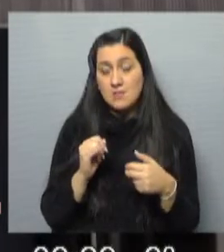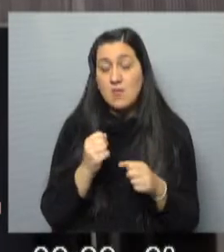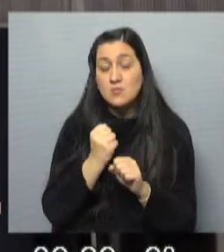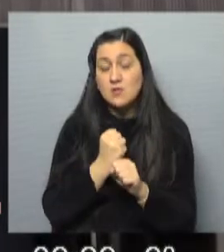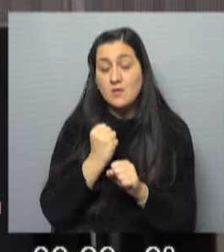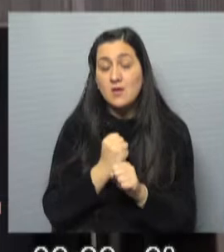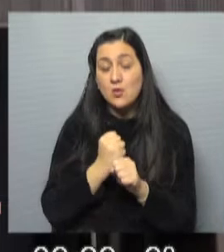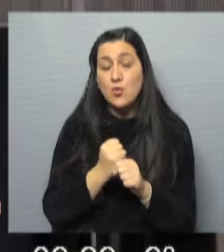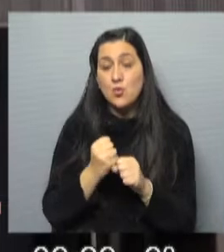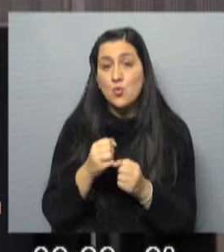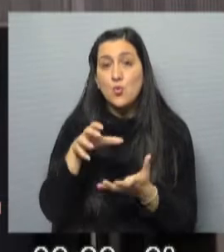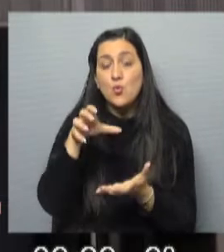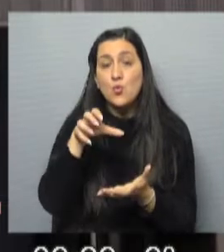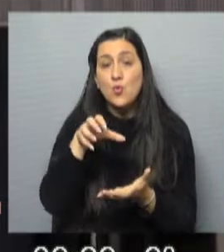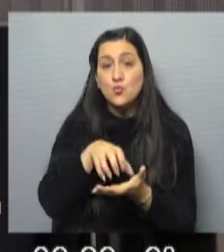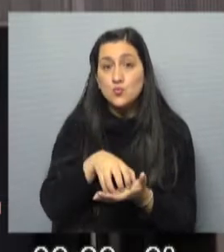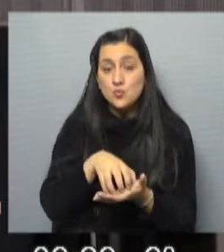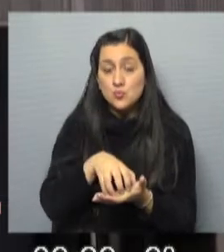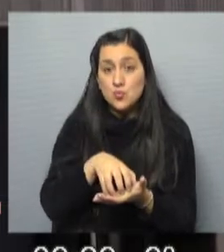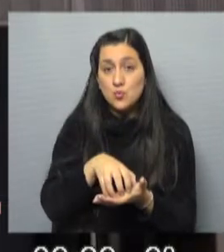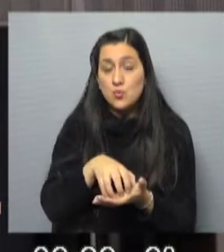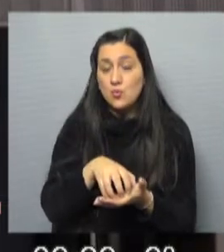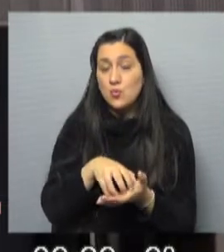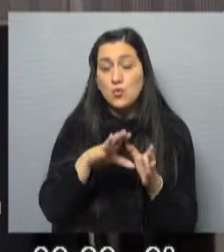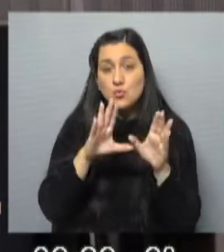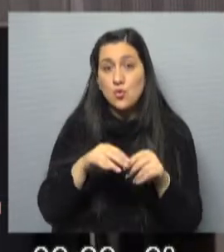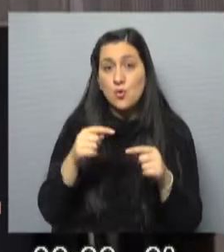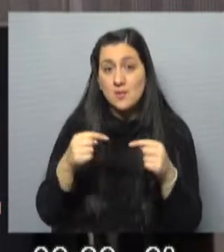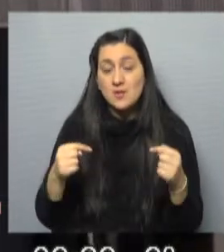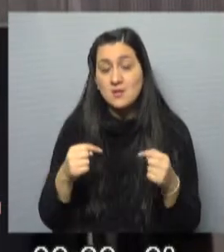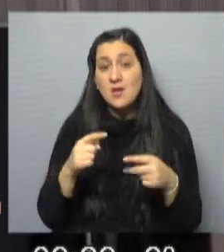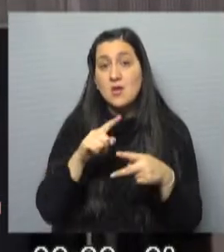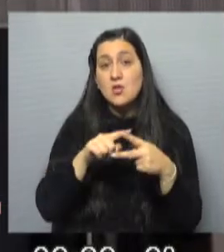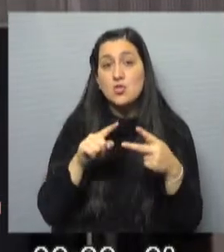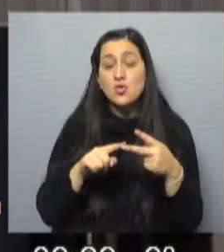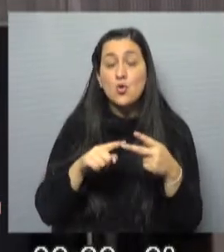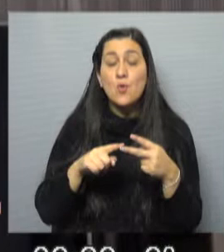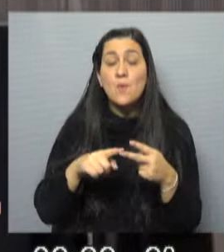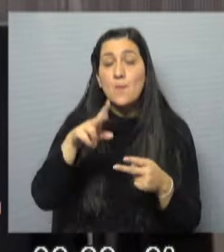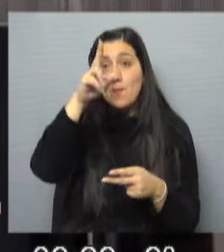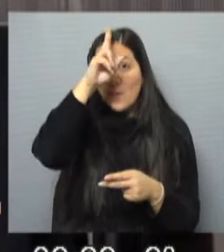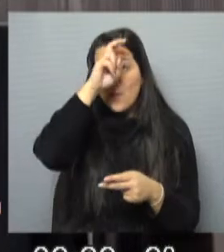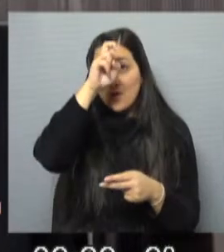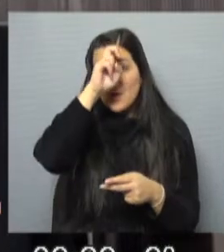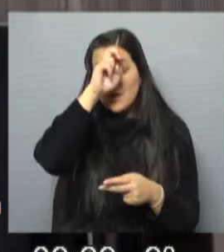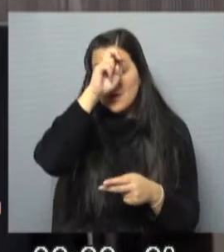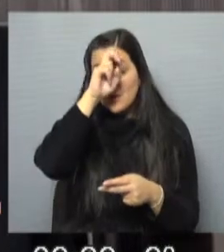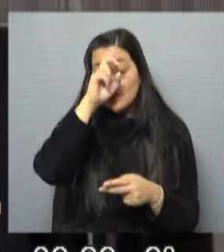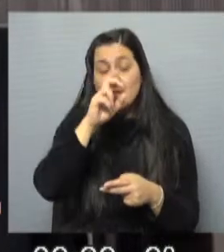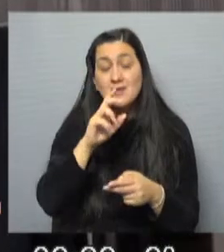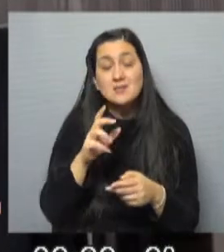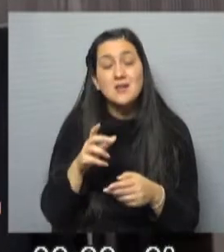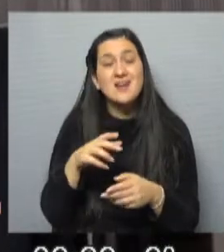trabajar con un consultorio totalmente equipado y dos policlínicas satélite que van a derivar los casos más complejos